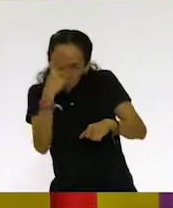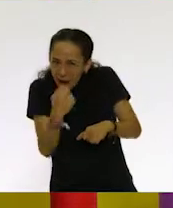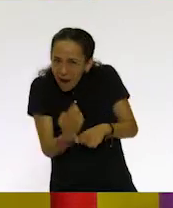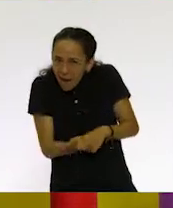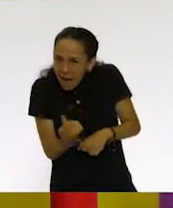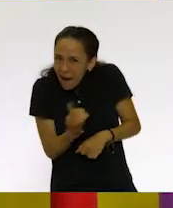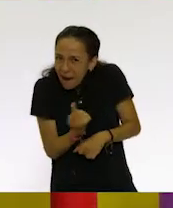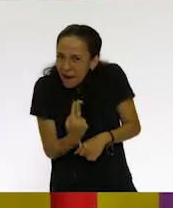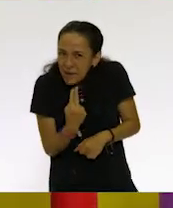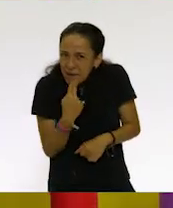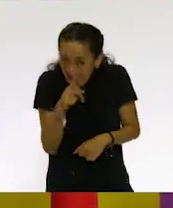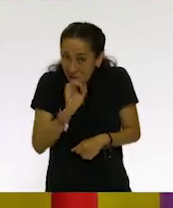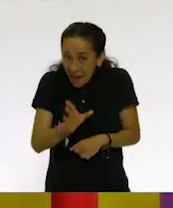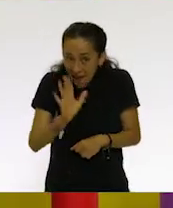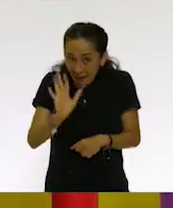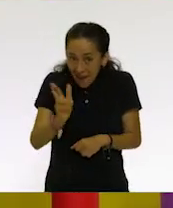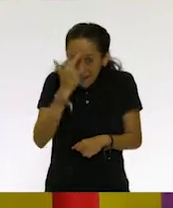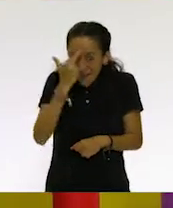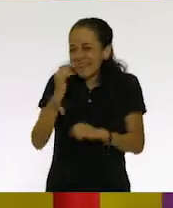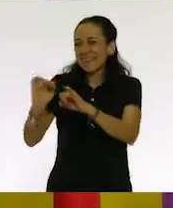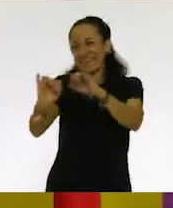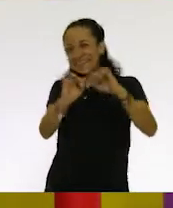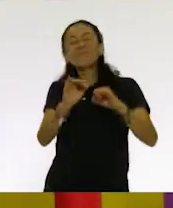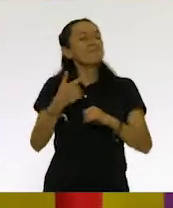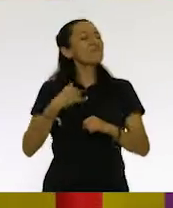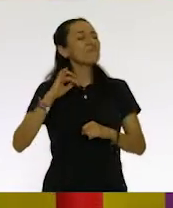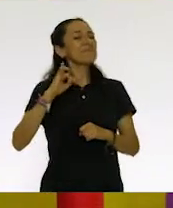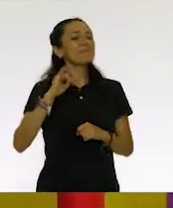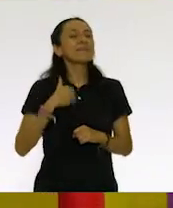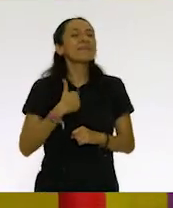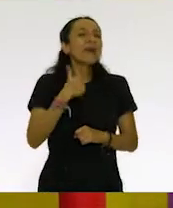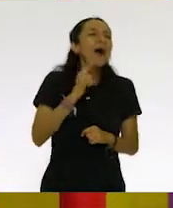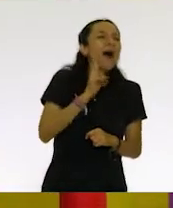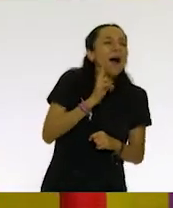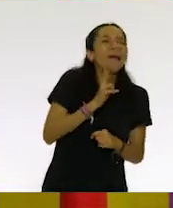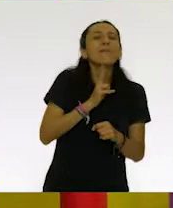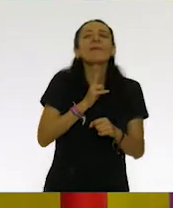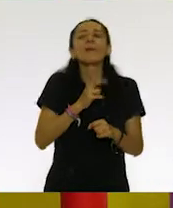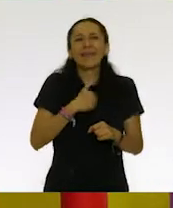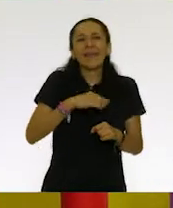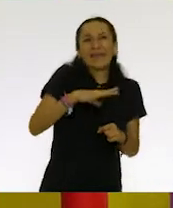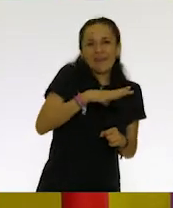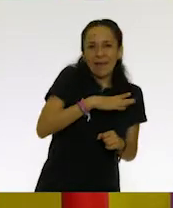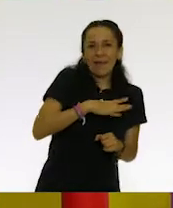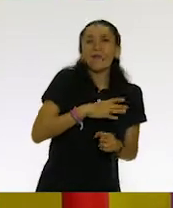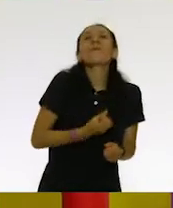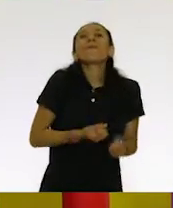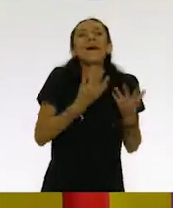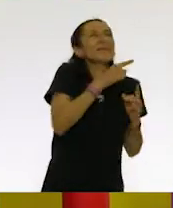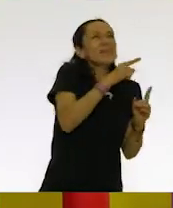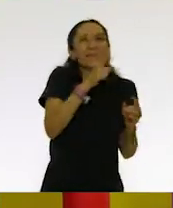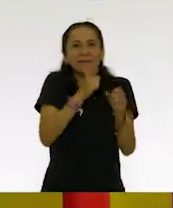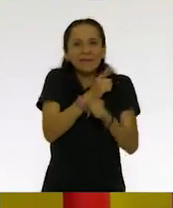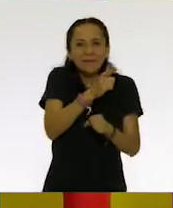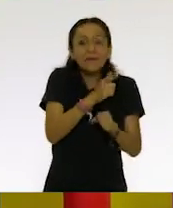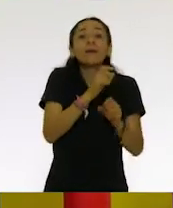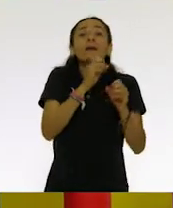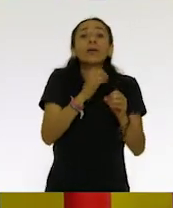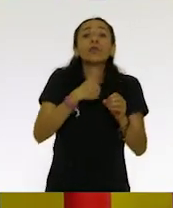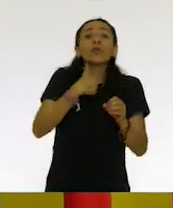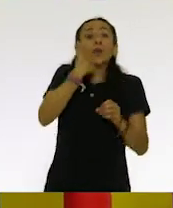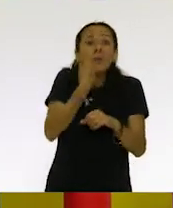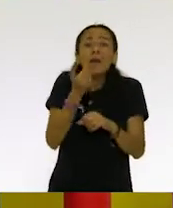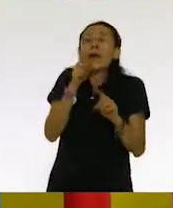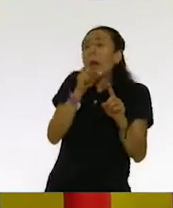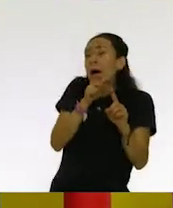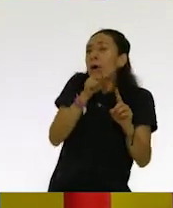podemos ubicar el número de objetos que tenemos, el que queremos tener y cuántos nos faltan para llegar a lo que queremos. En